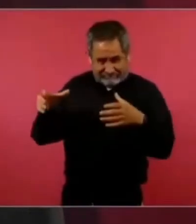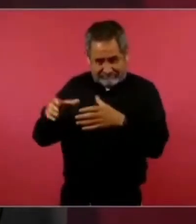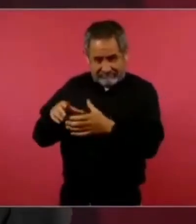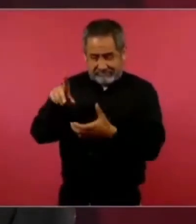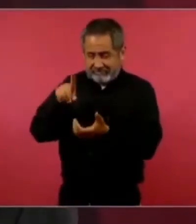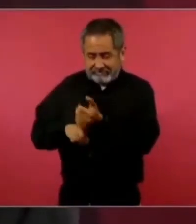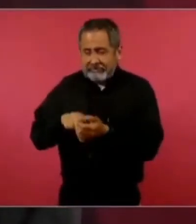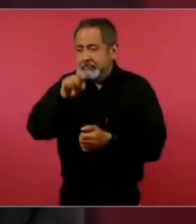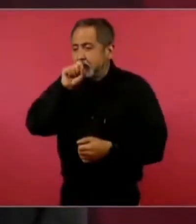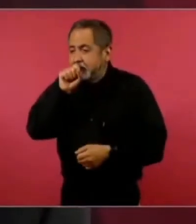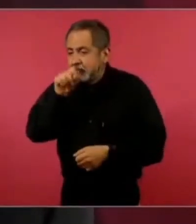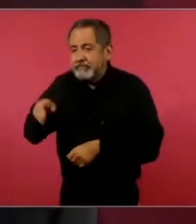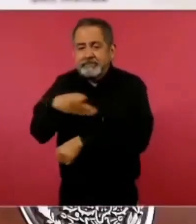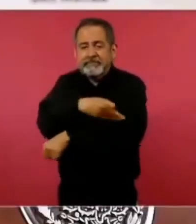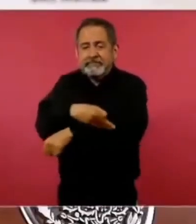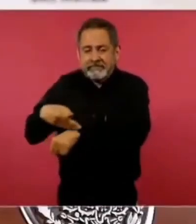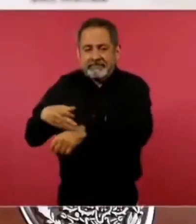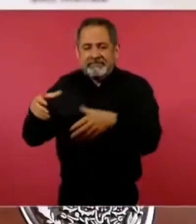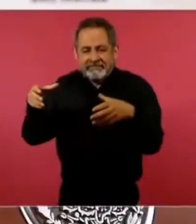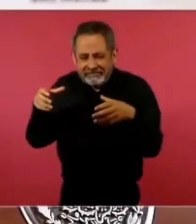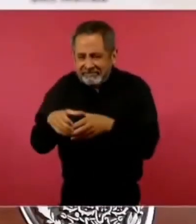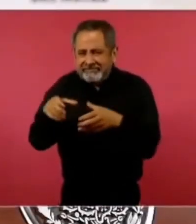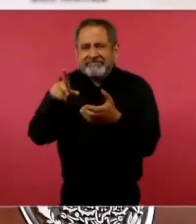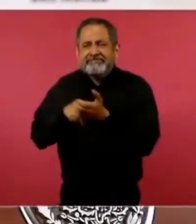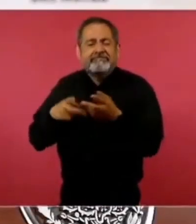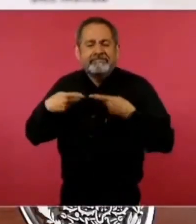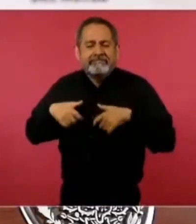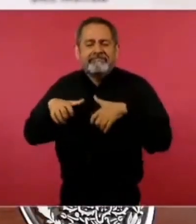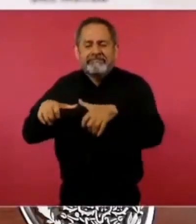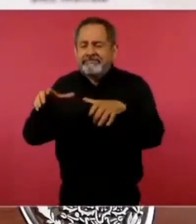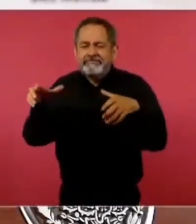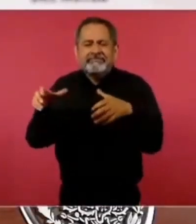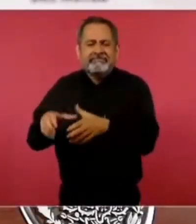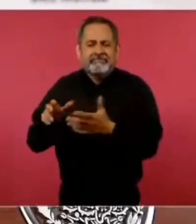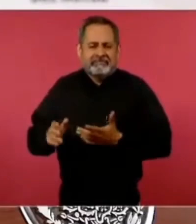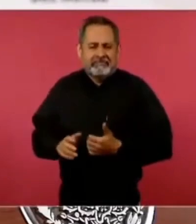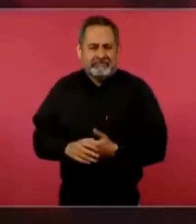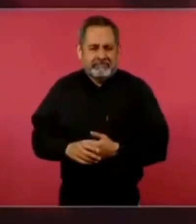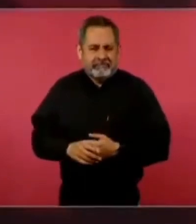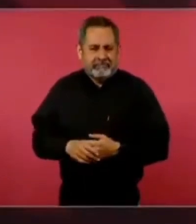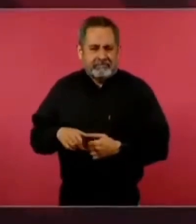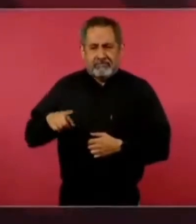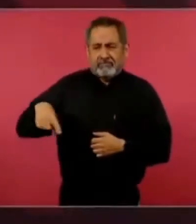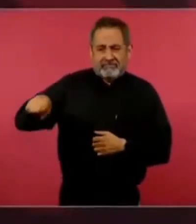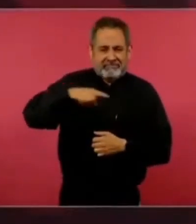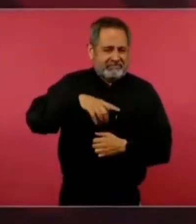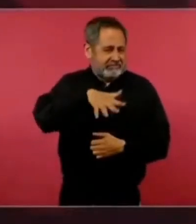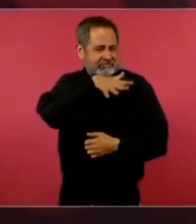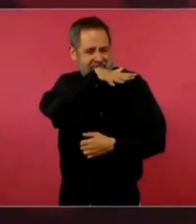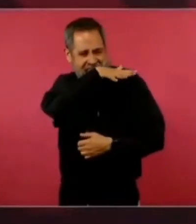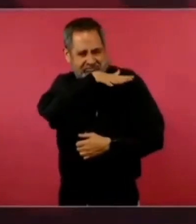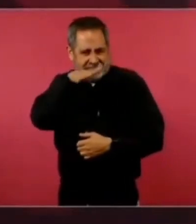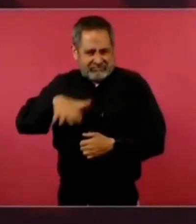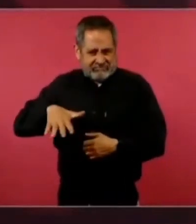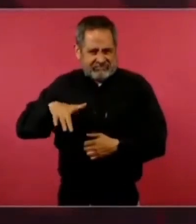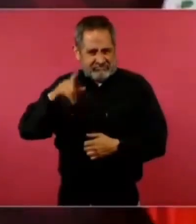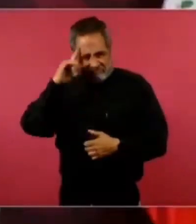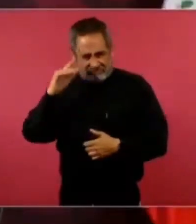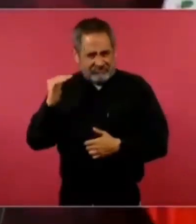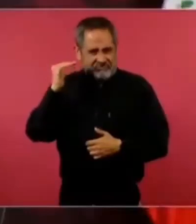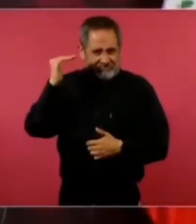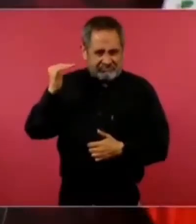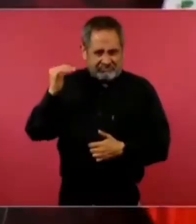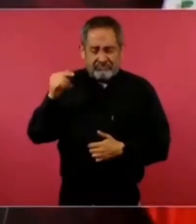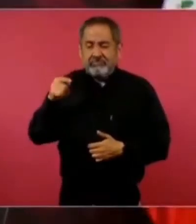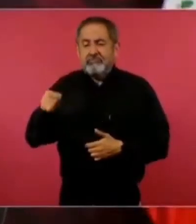vienen de las entrañas del pueblo. No hay ningún general de división que